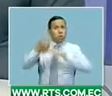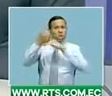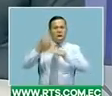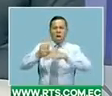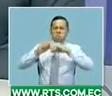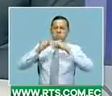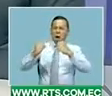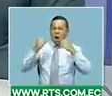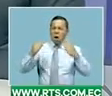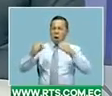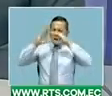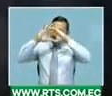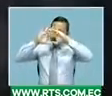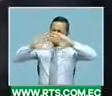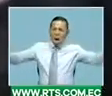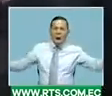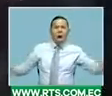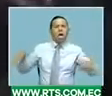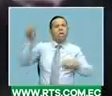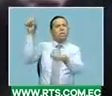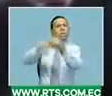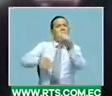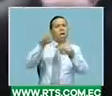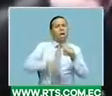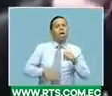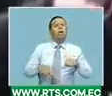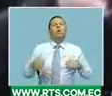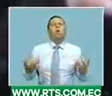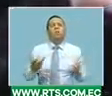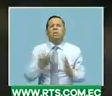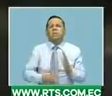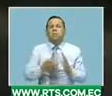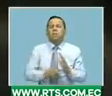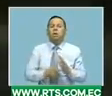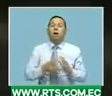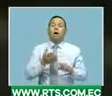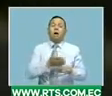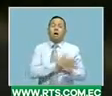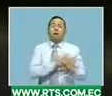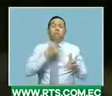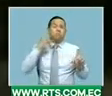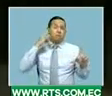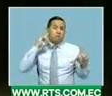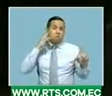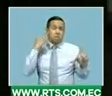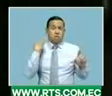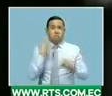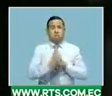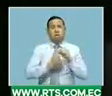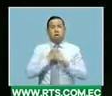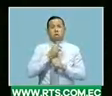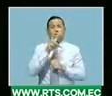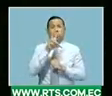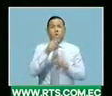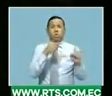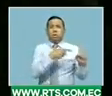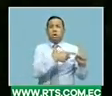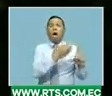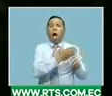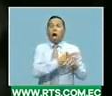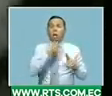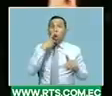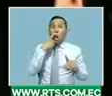de Zacatecas, por protestas por un homicidio de una niña de 12 años de edad. La menor había sido secuestrada hace varios días por